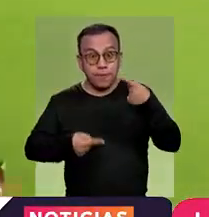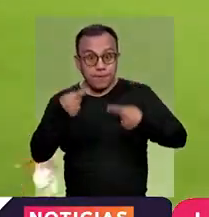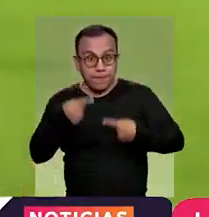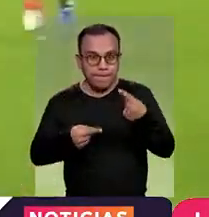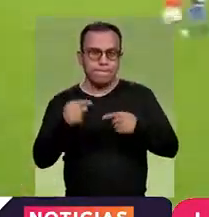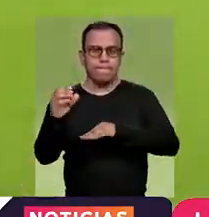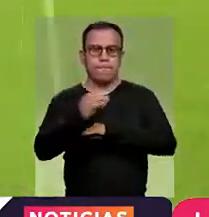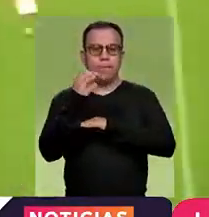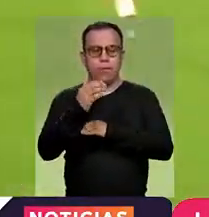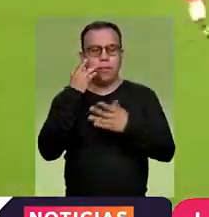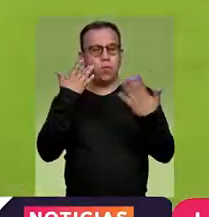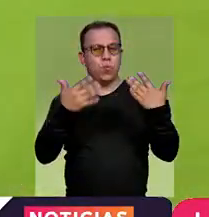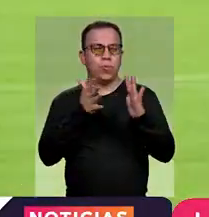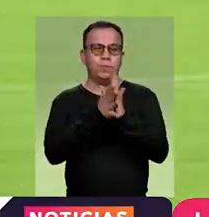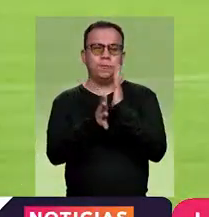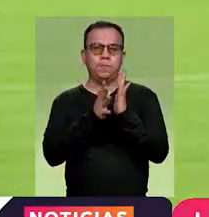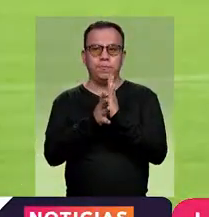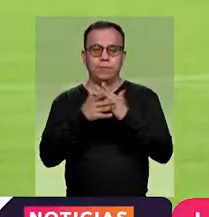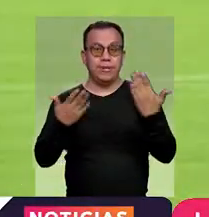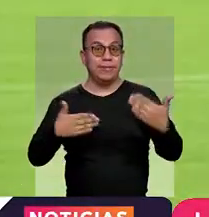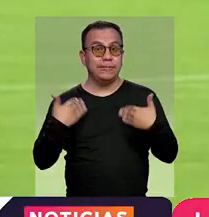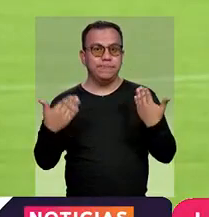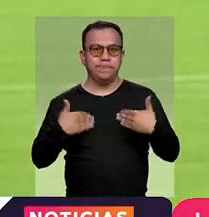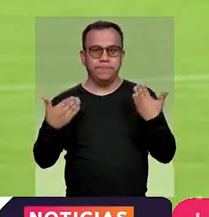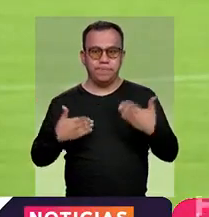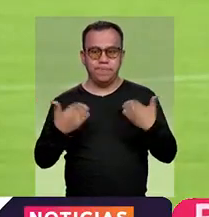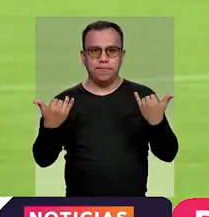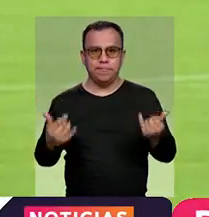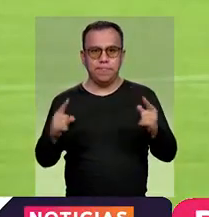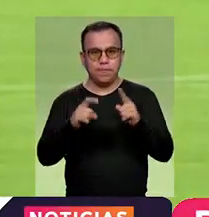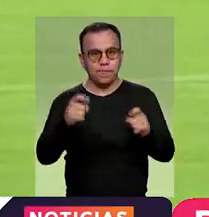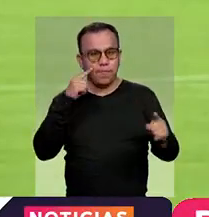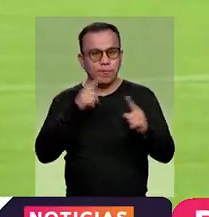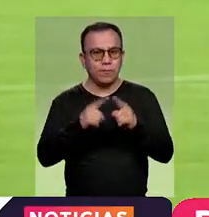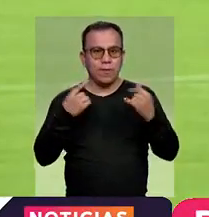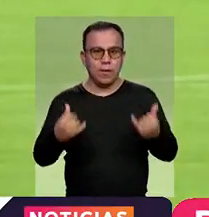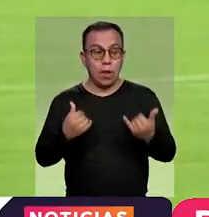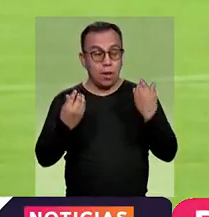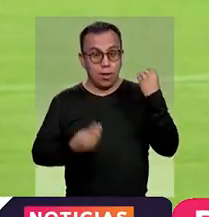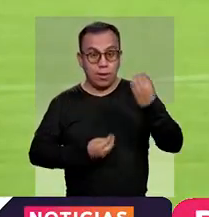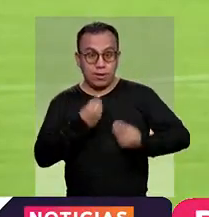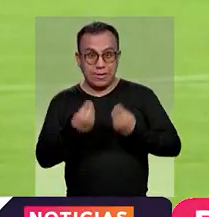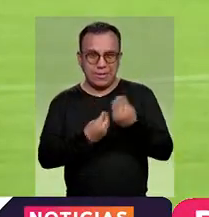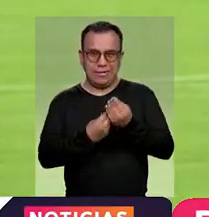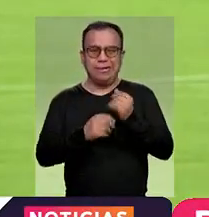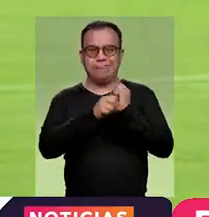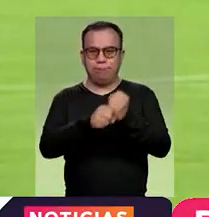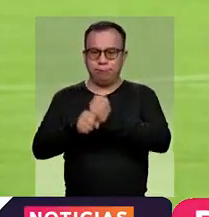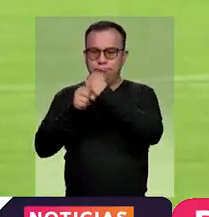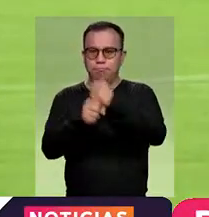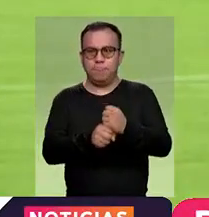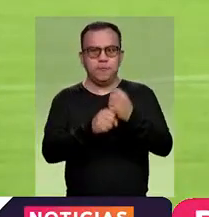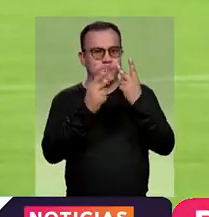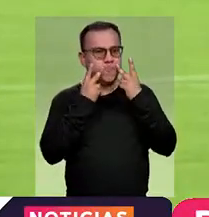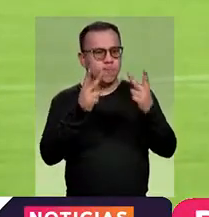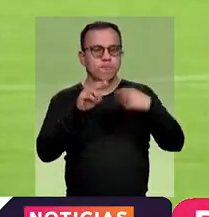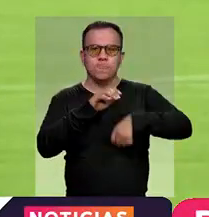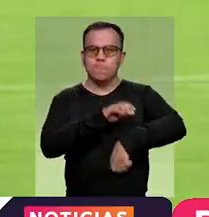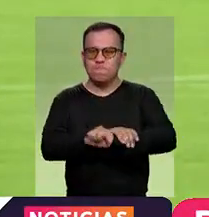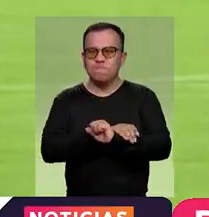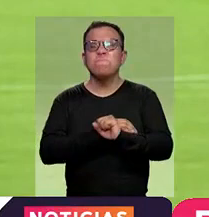sport colombia dieron un buen espectáculo y contenta creo que ese torneo que está haciendo el líder le da más visibilidad al fútbol